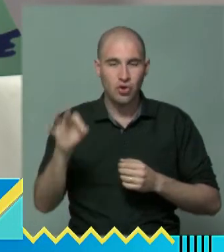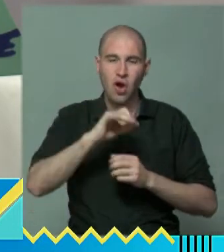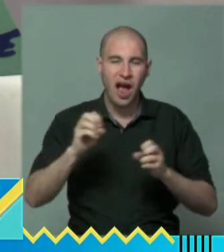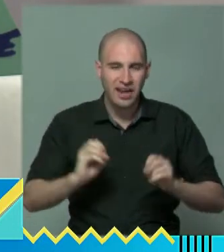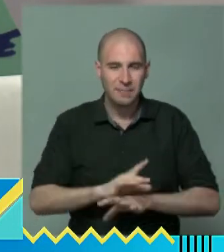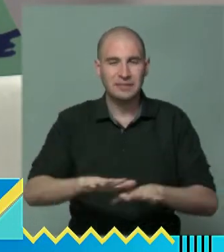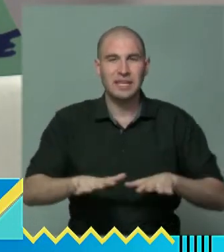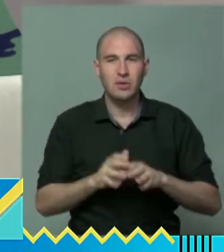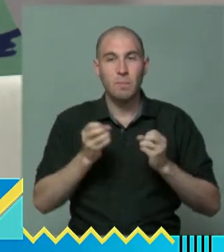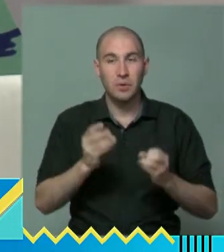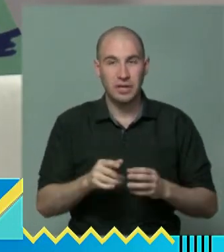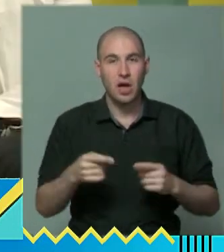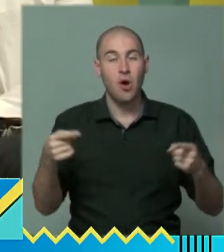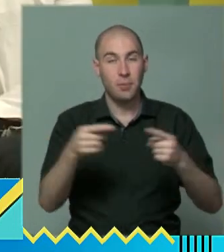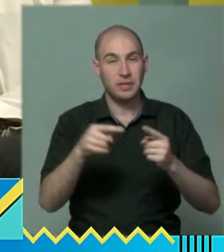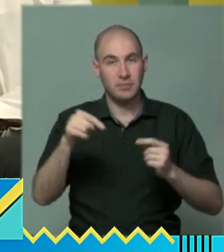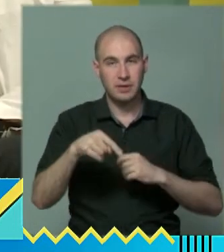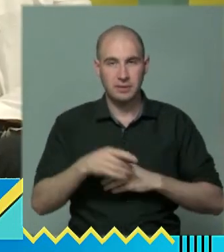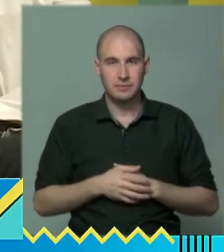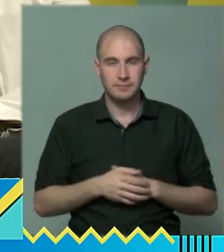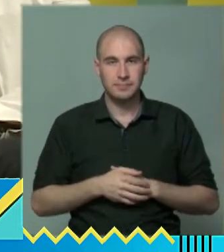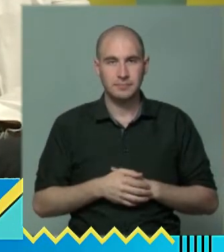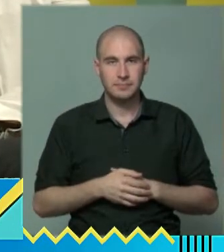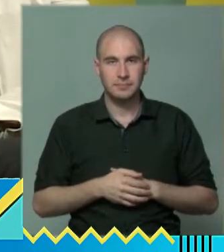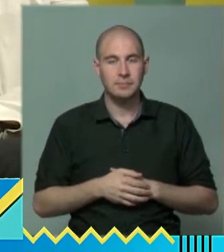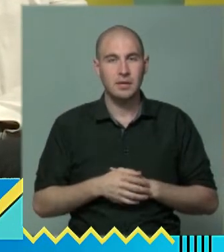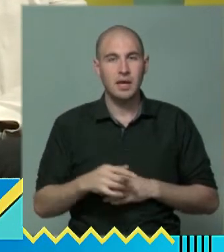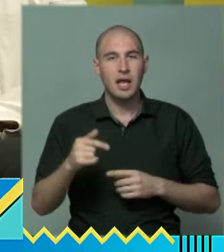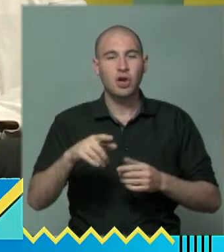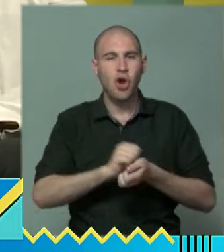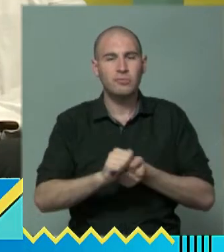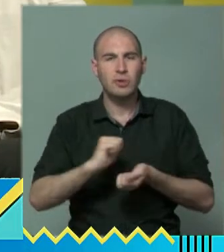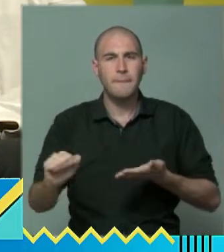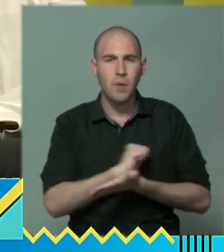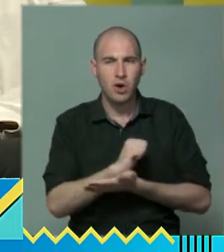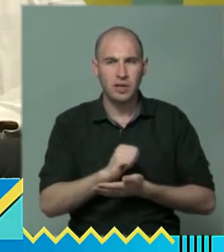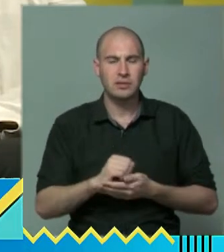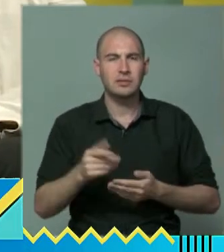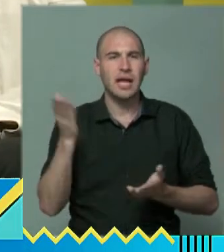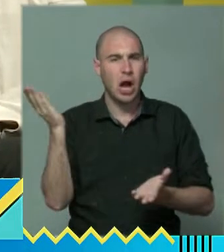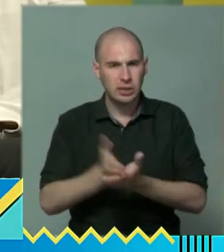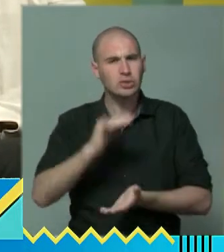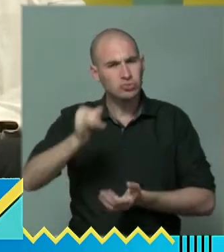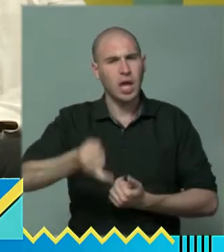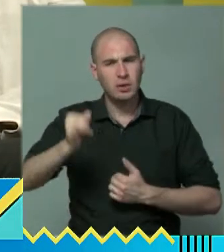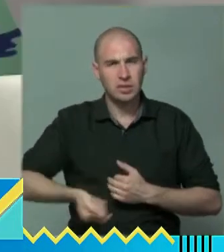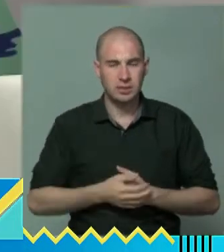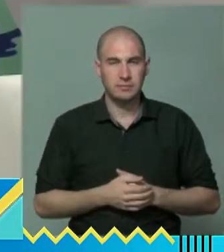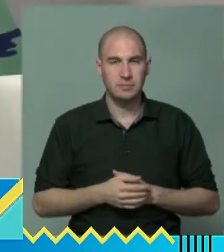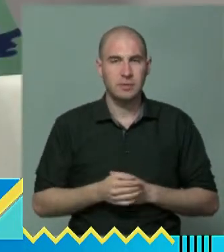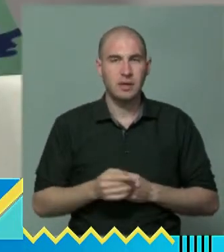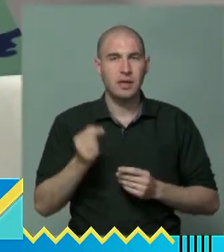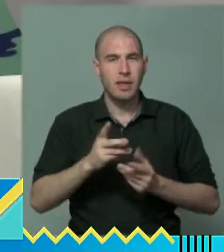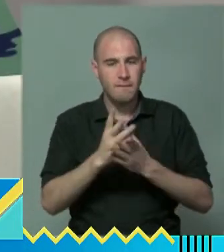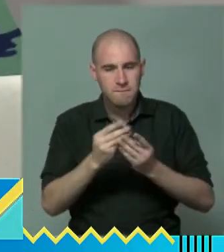arrepentido, porque se busca con esto combatir a la corrupción y evitar la impunidad en la corrupción, entonces poder